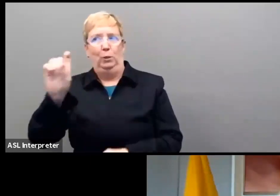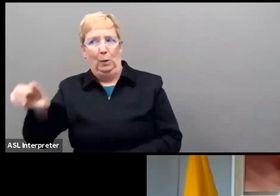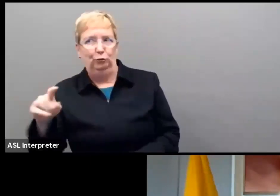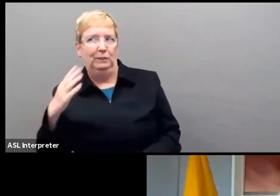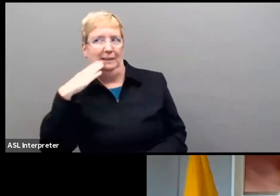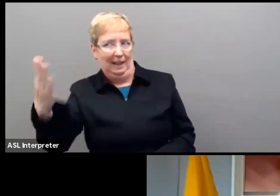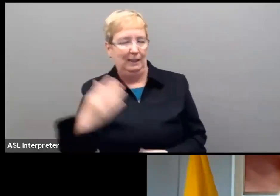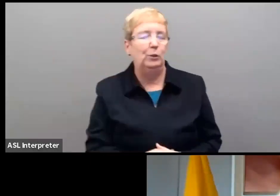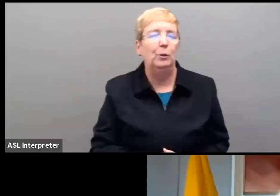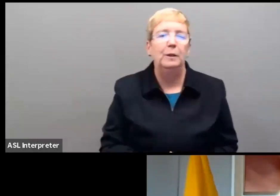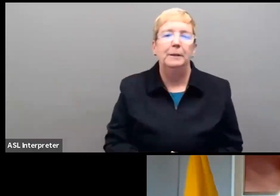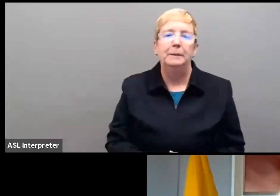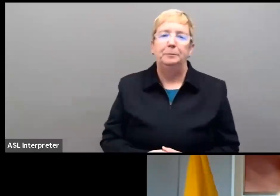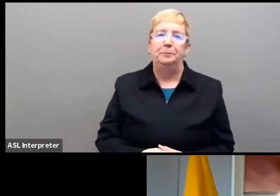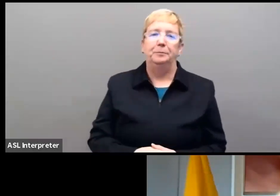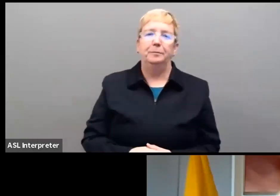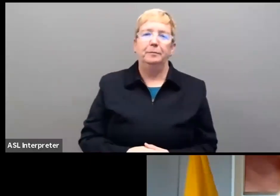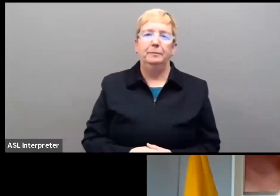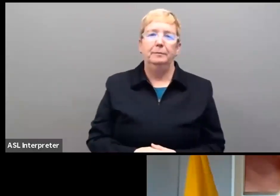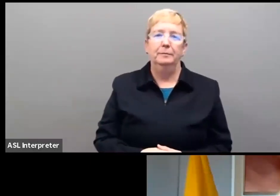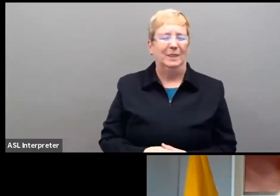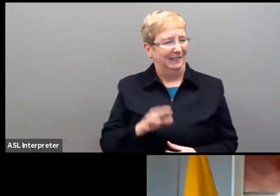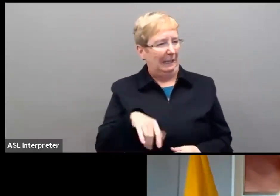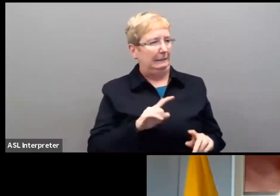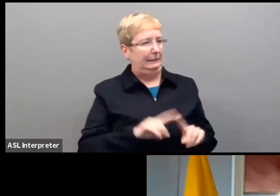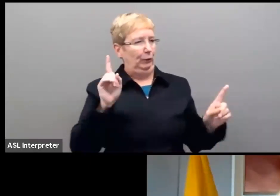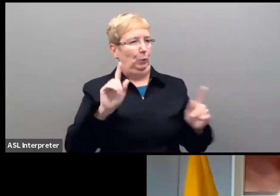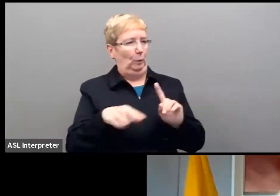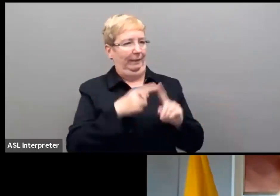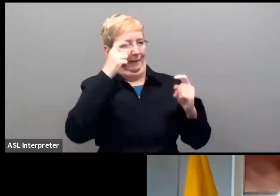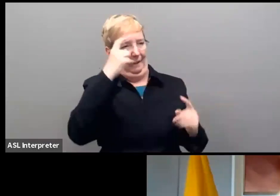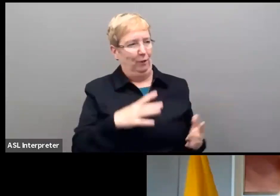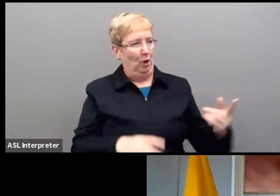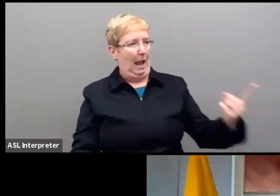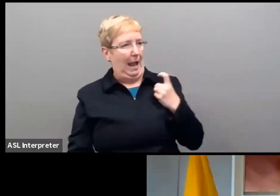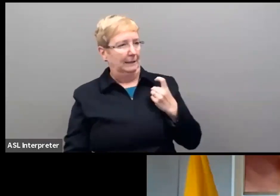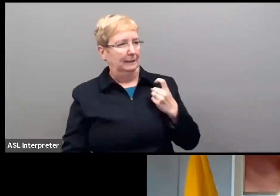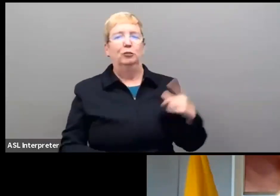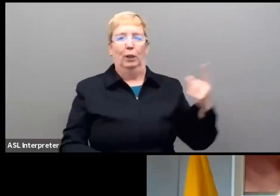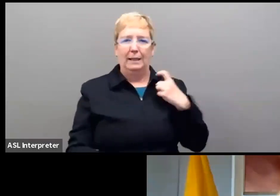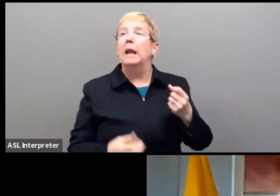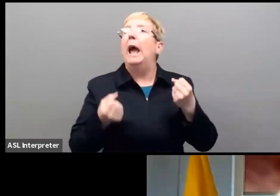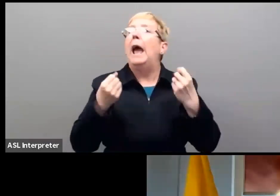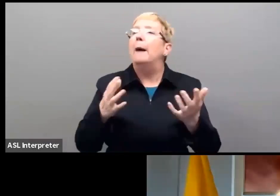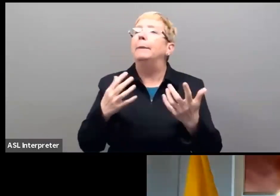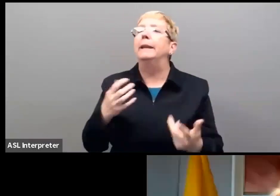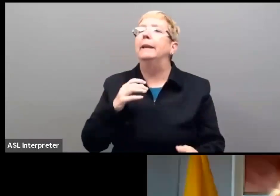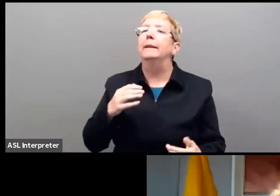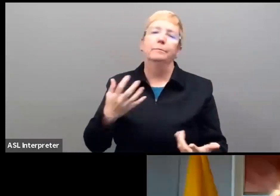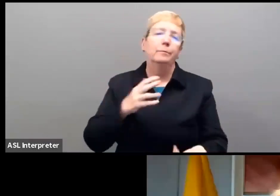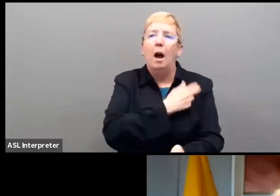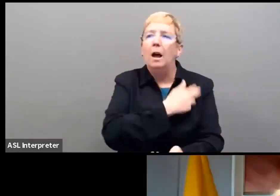inmediato. Entonces, bueno, algo a considerar. Gracias, lo vamos a seguir estudiando. Gracias, gobernadora, doctor Grace.